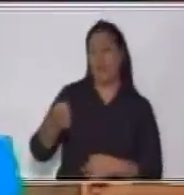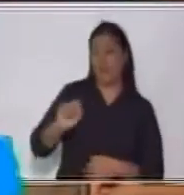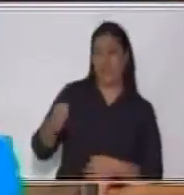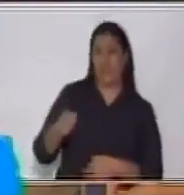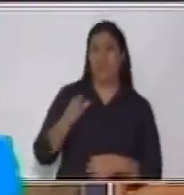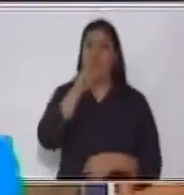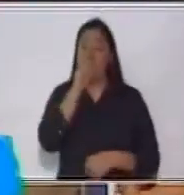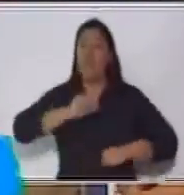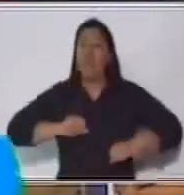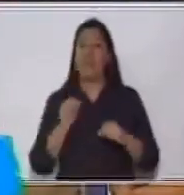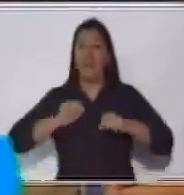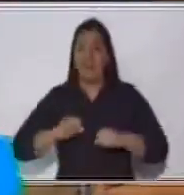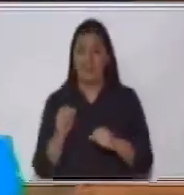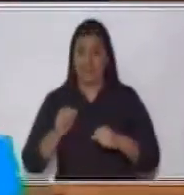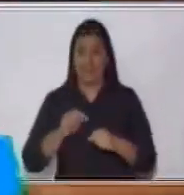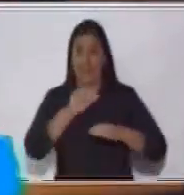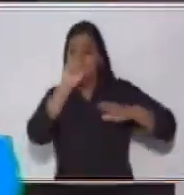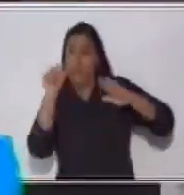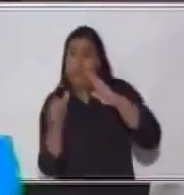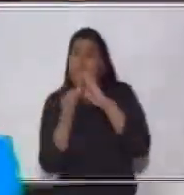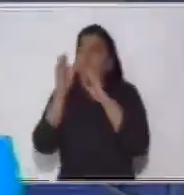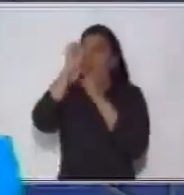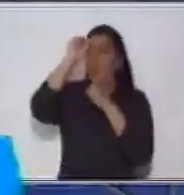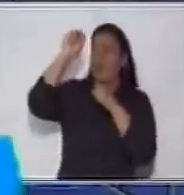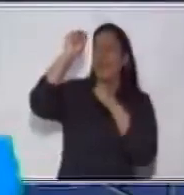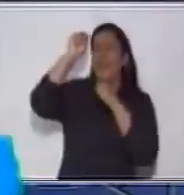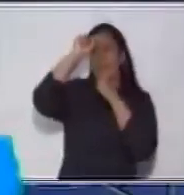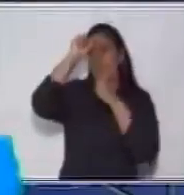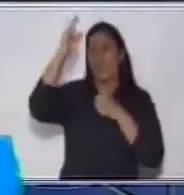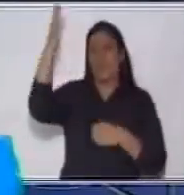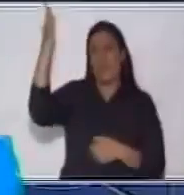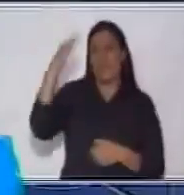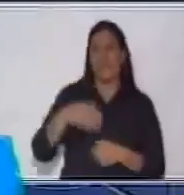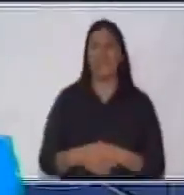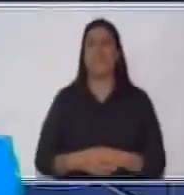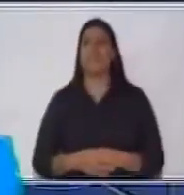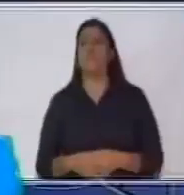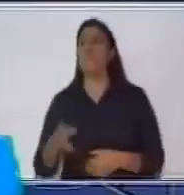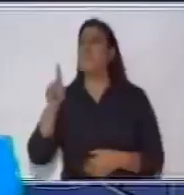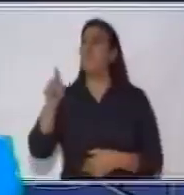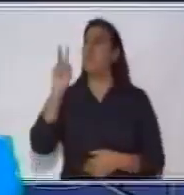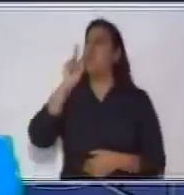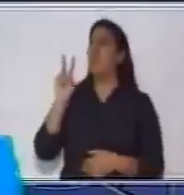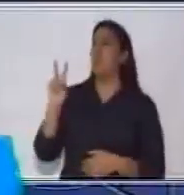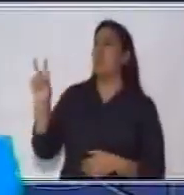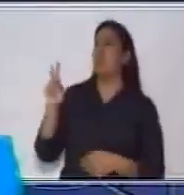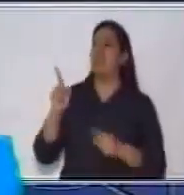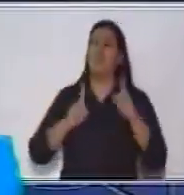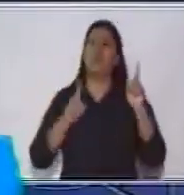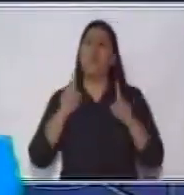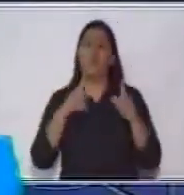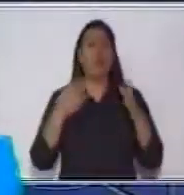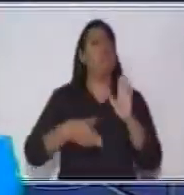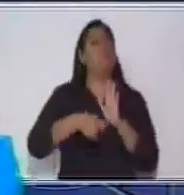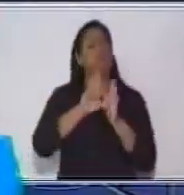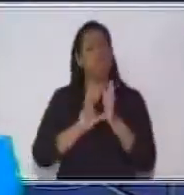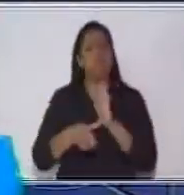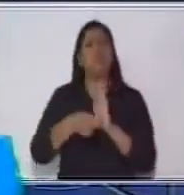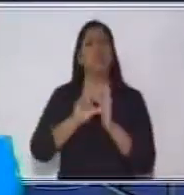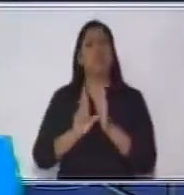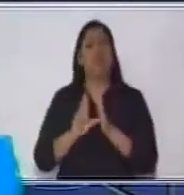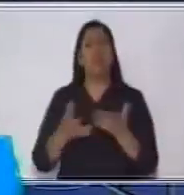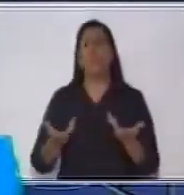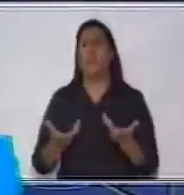la lluvia que los sueños lloran. ¿Qué viste que se repite o qué elementos se repiten en la retahíla?